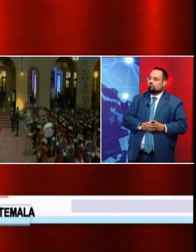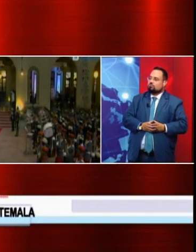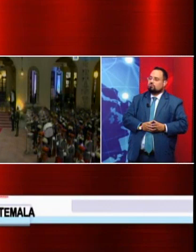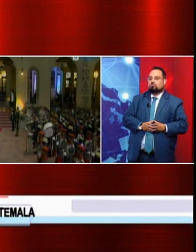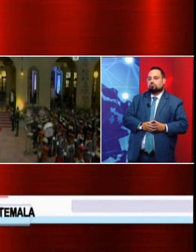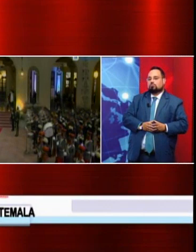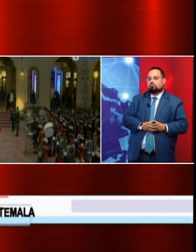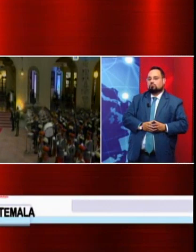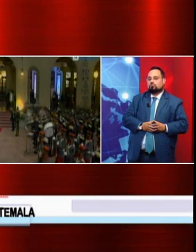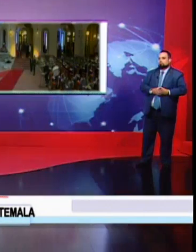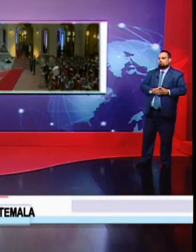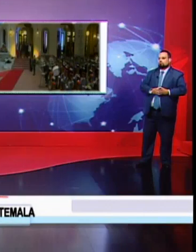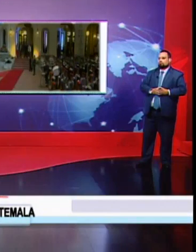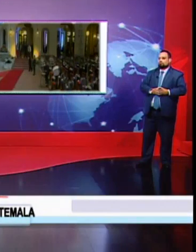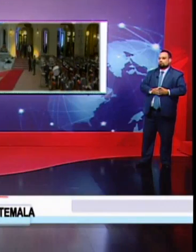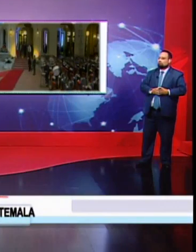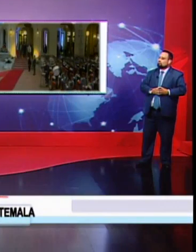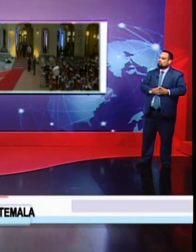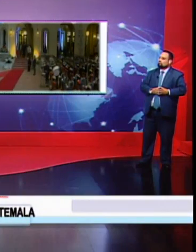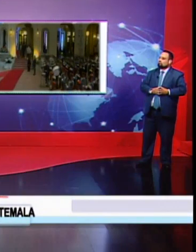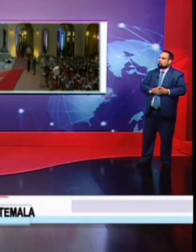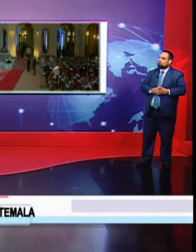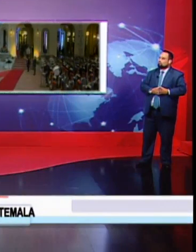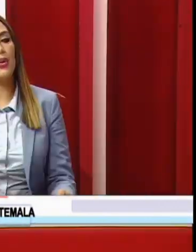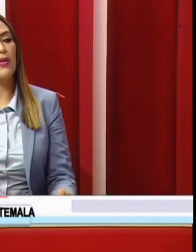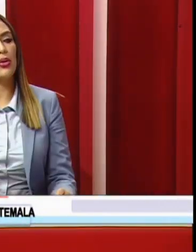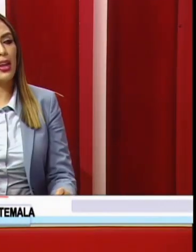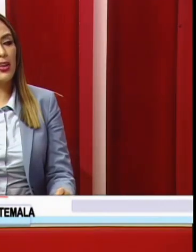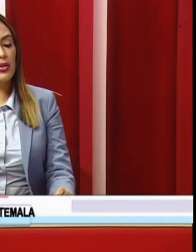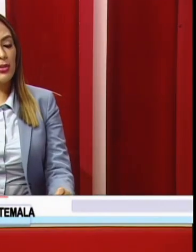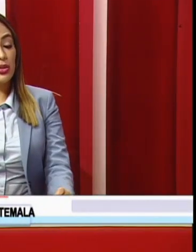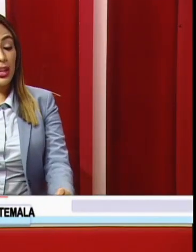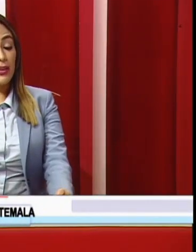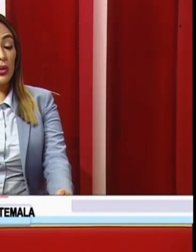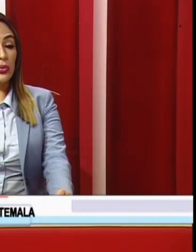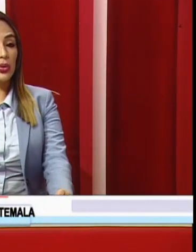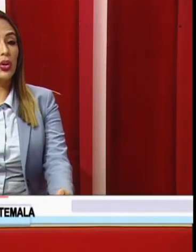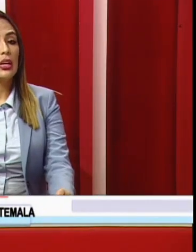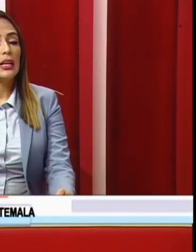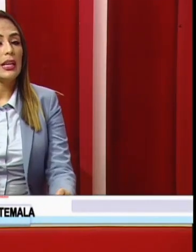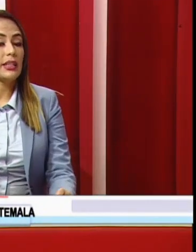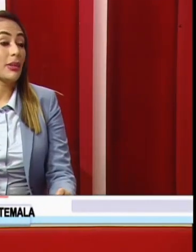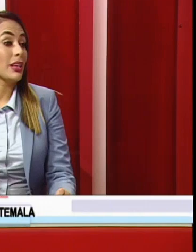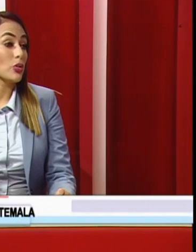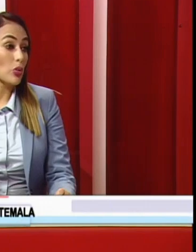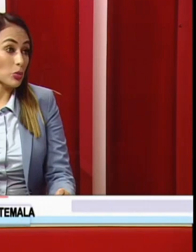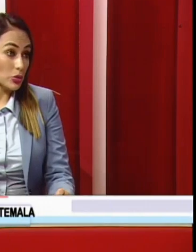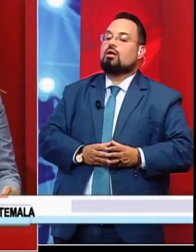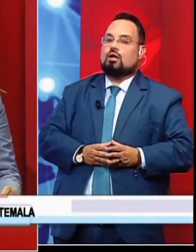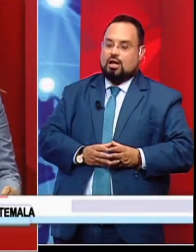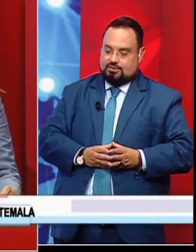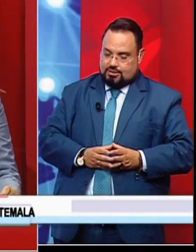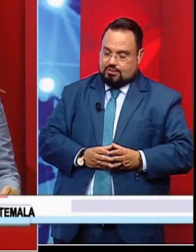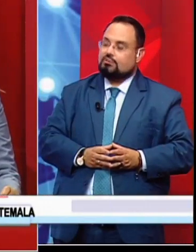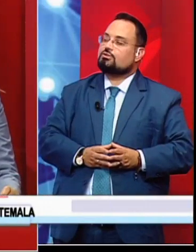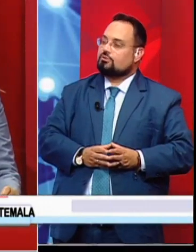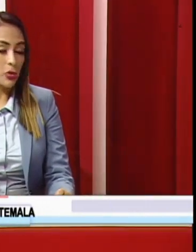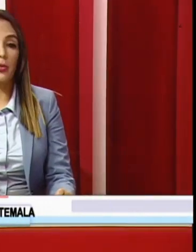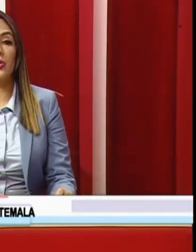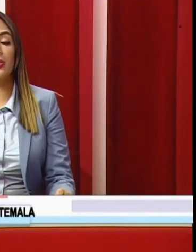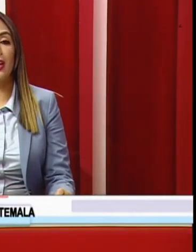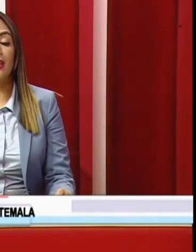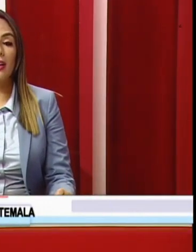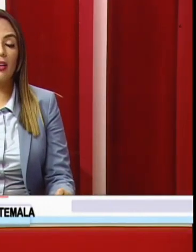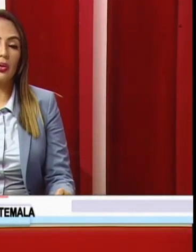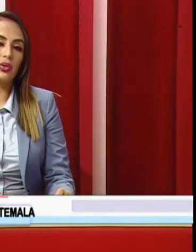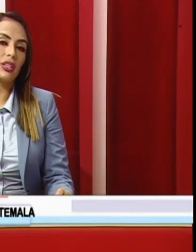guatemaltecos. Exactamente, Julio. El tema económico, algunos puntos también fueron abordados, mencionaba incluso el tema de los combustibles. Así es. Era uno de los